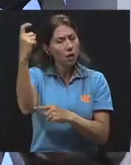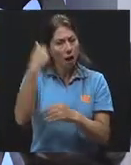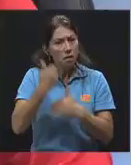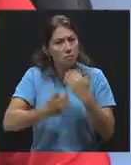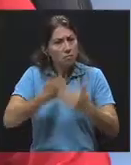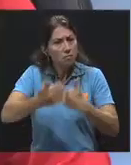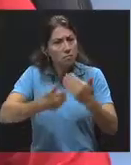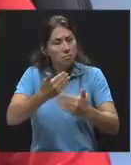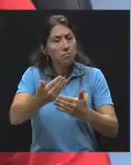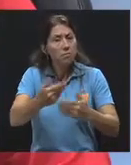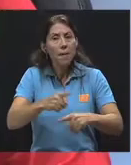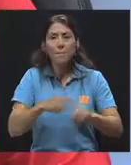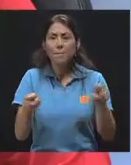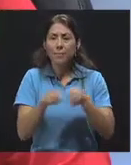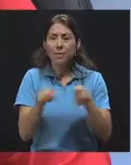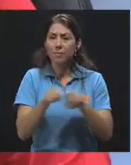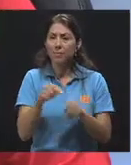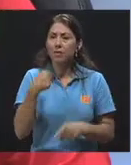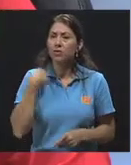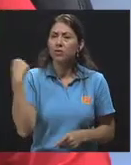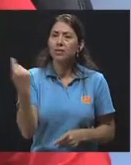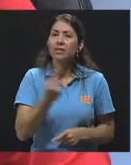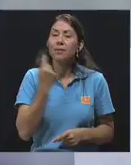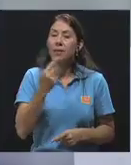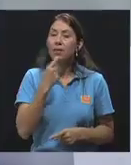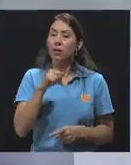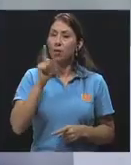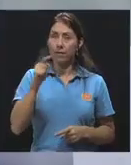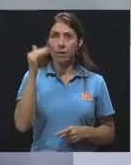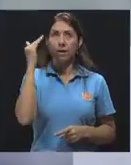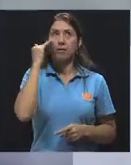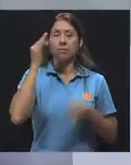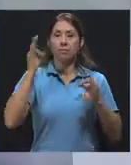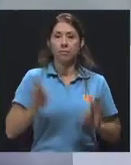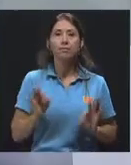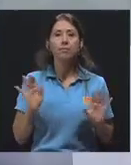por otro lado, yo siempre estoy insistiendo en el cable a tierra.